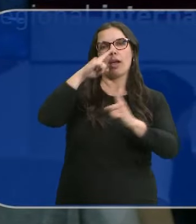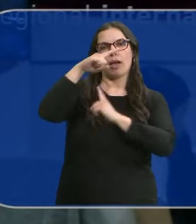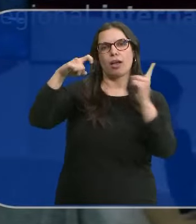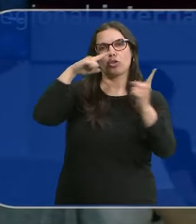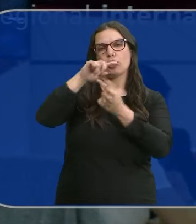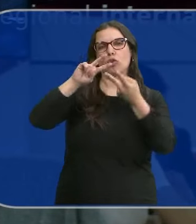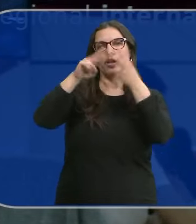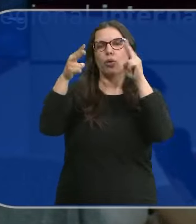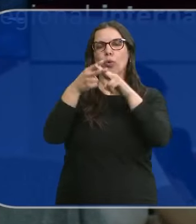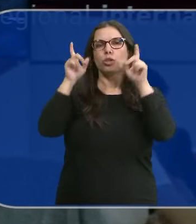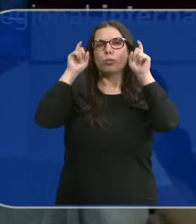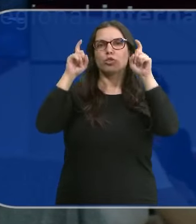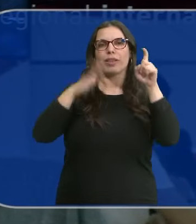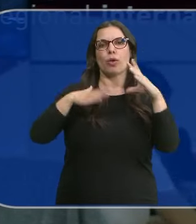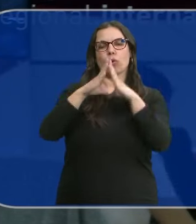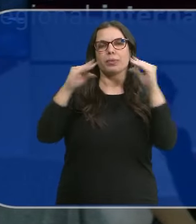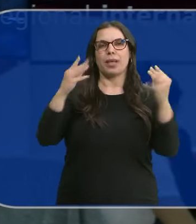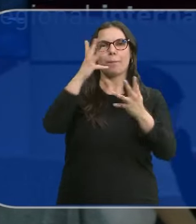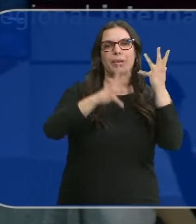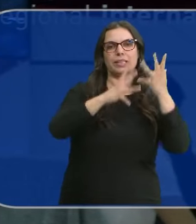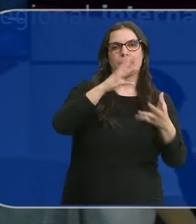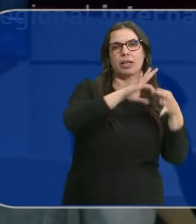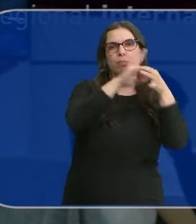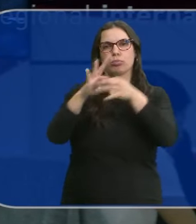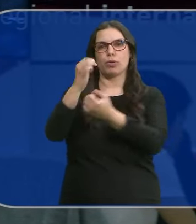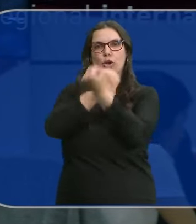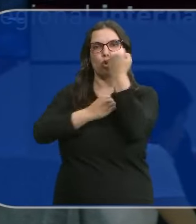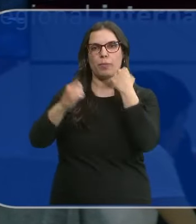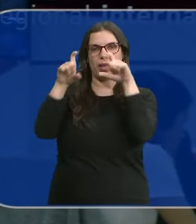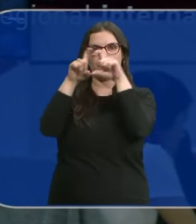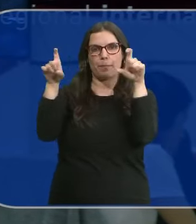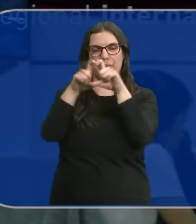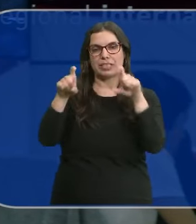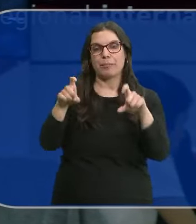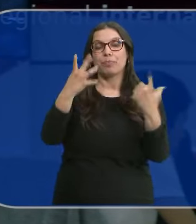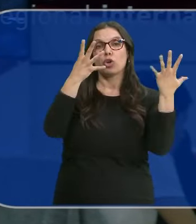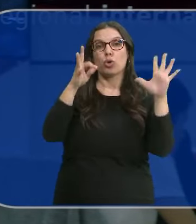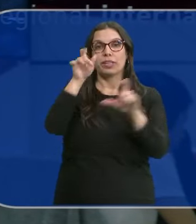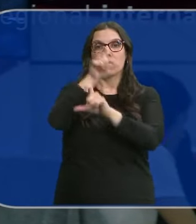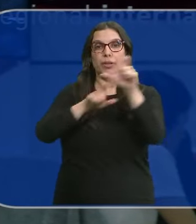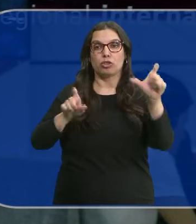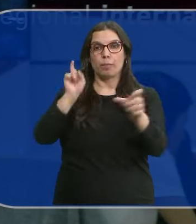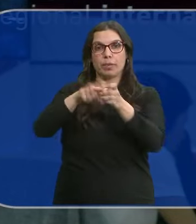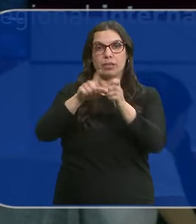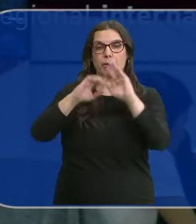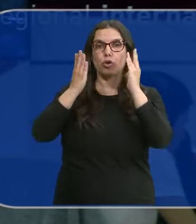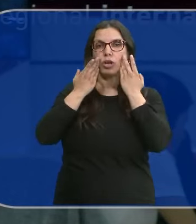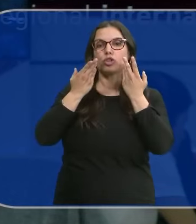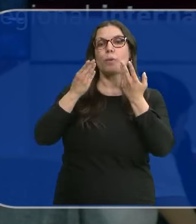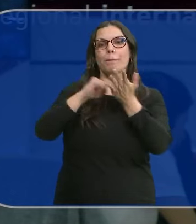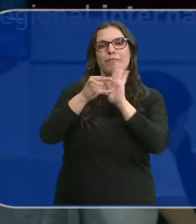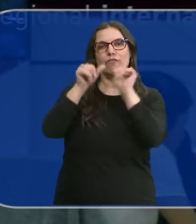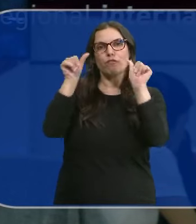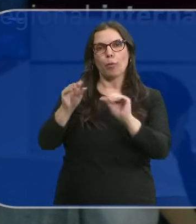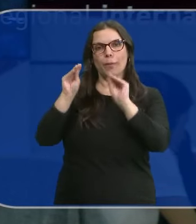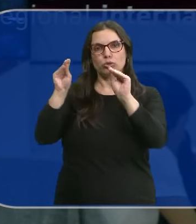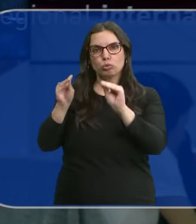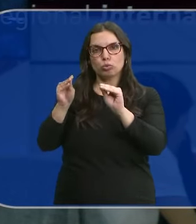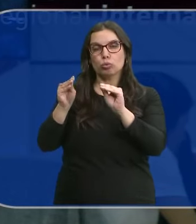profesores universitarios de matemáticas aplicadas a la economía y la empresa. Más de 90 congresistas comparten metodologías desarrolladas